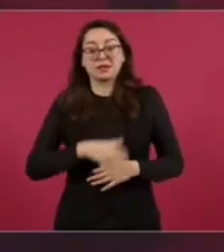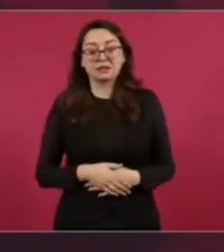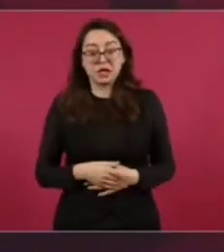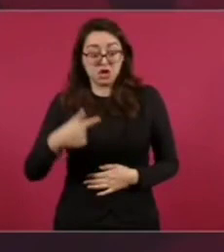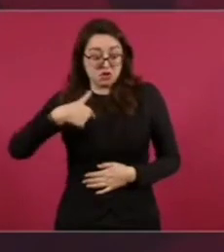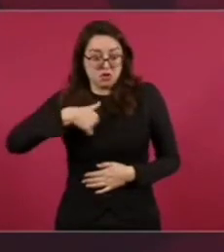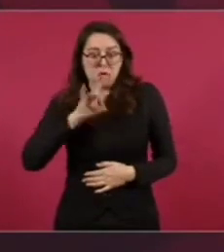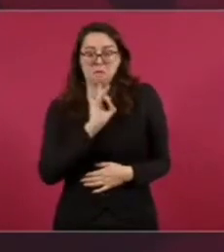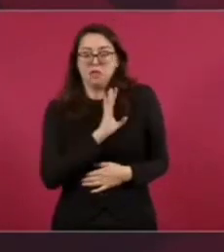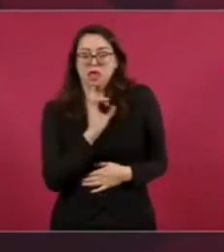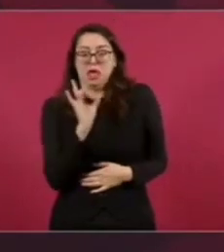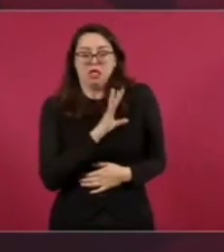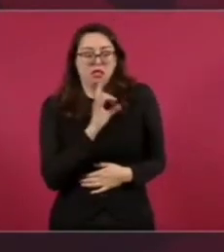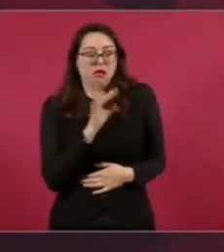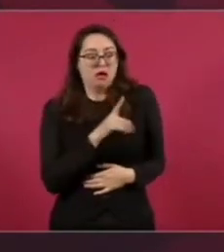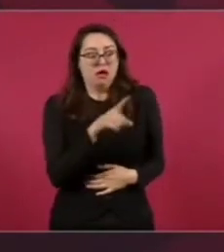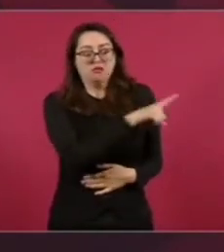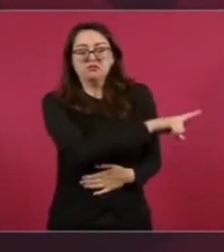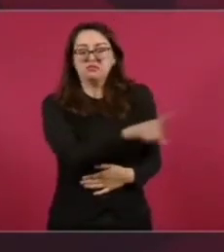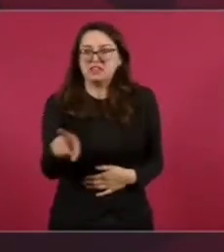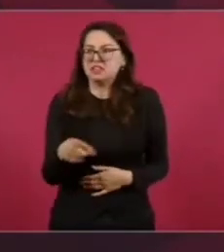Chantajeado,